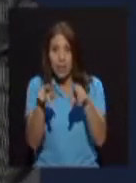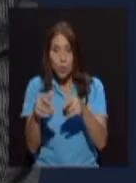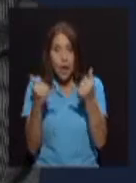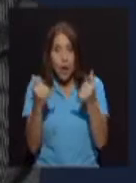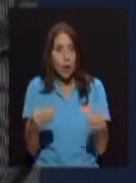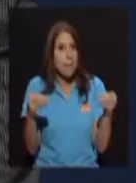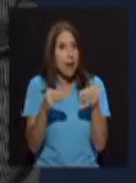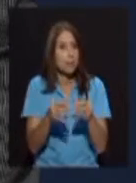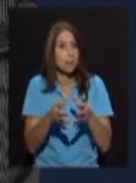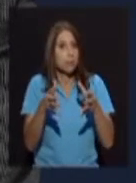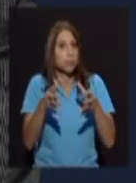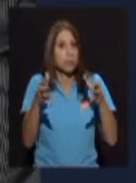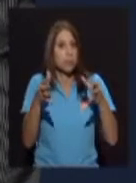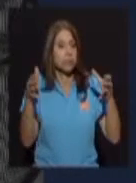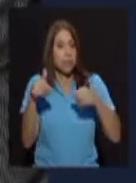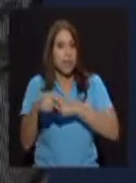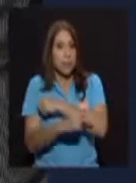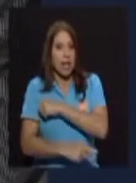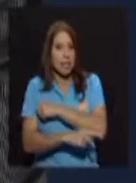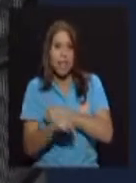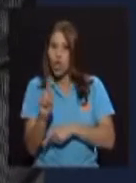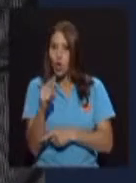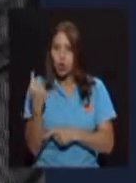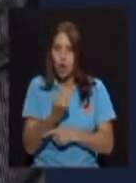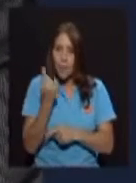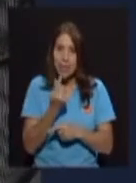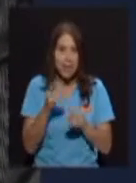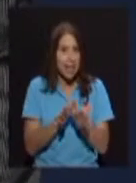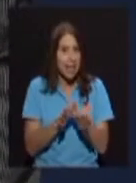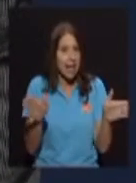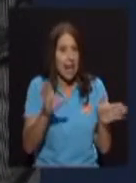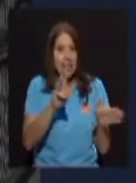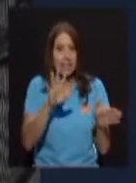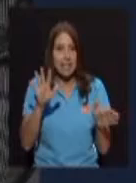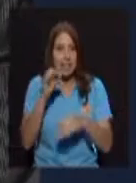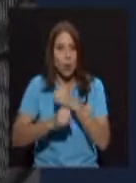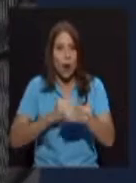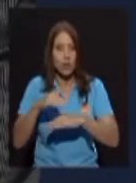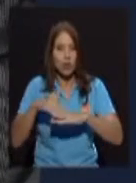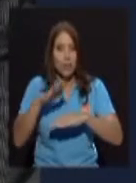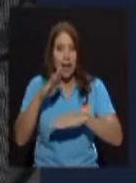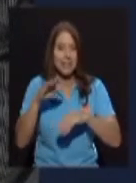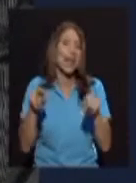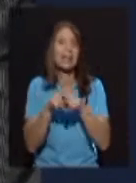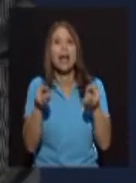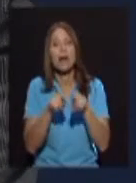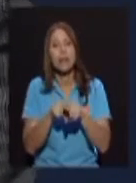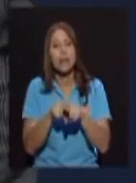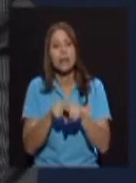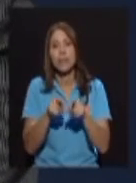más rápido en el país, y no solo está creciendo la población en general de 65 años y más, sino que también